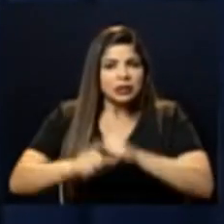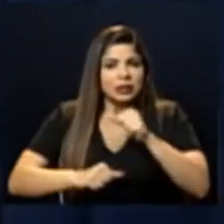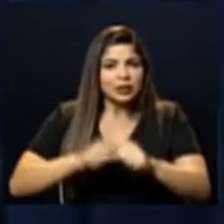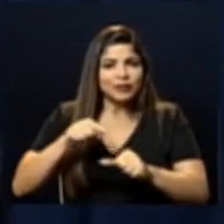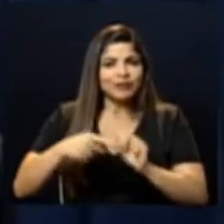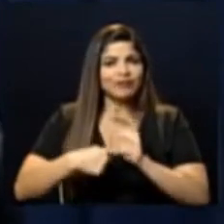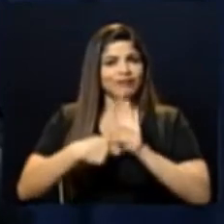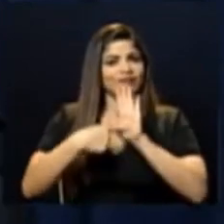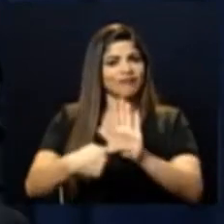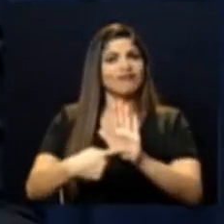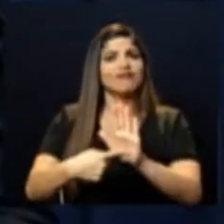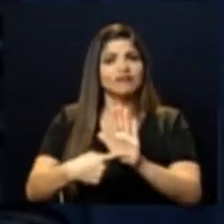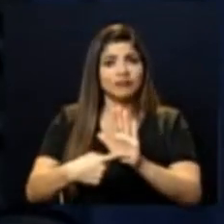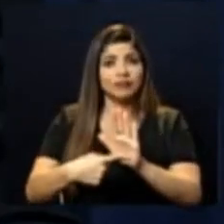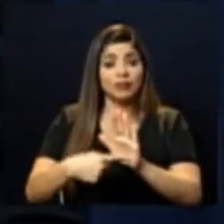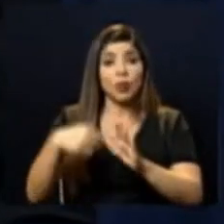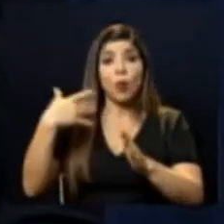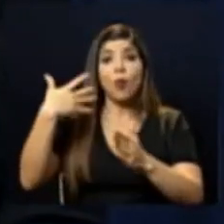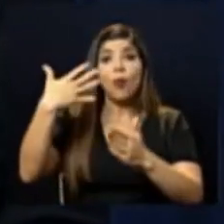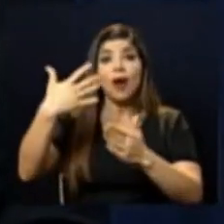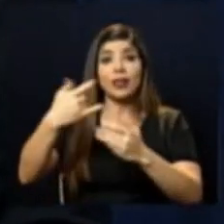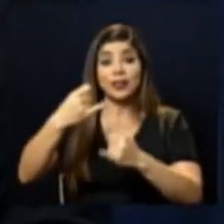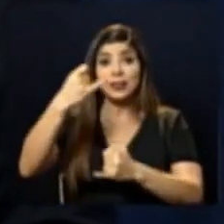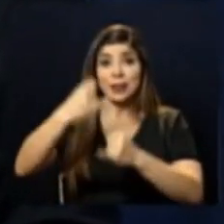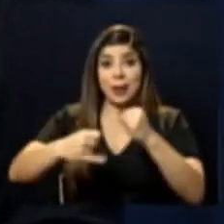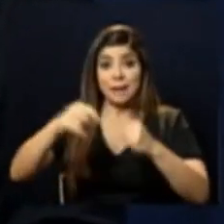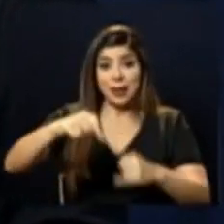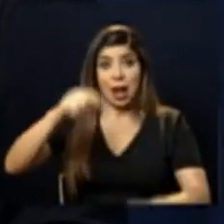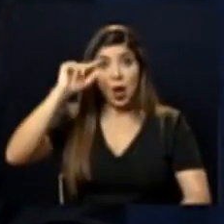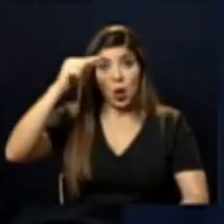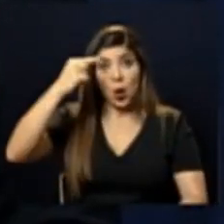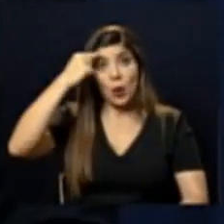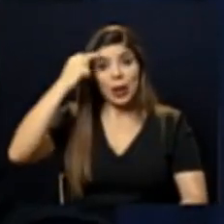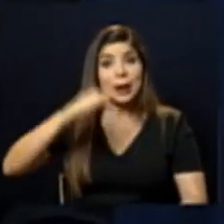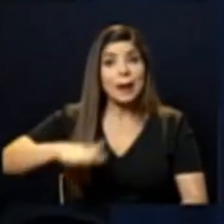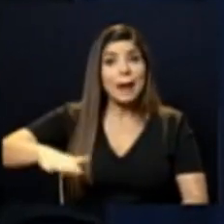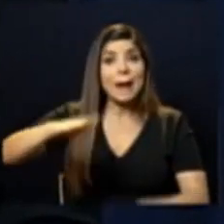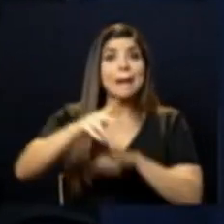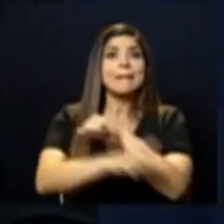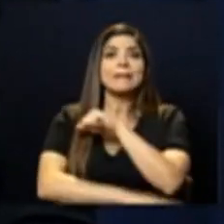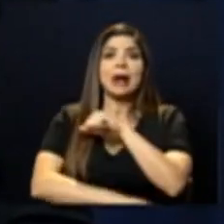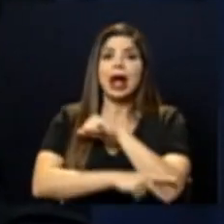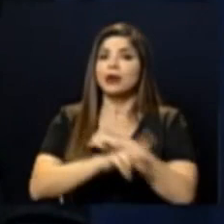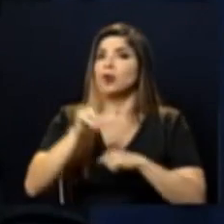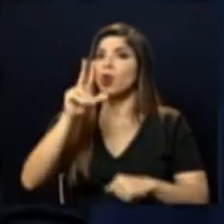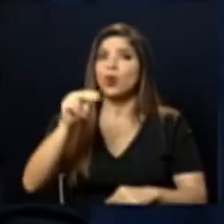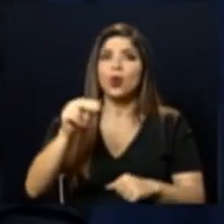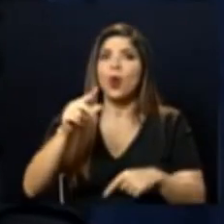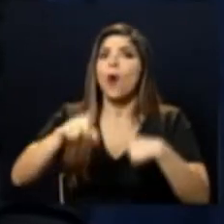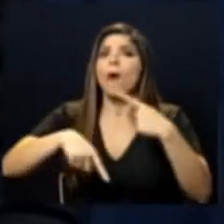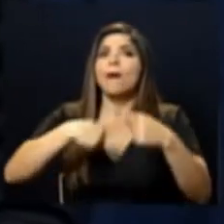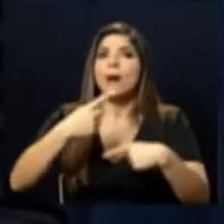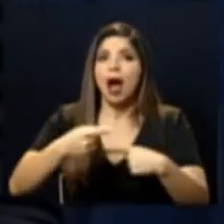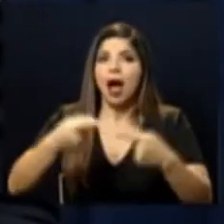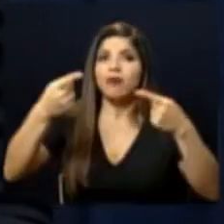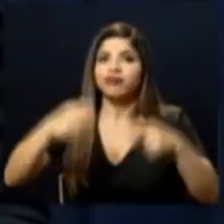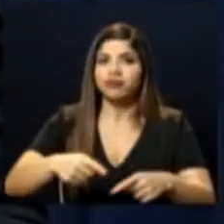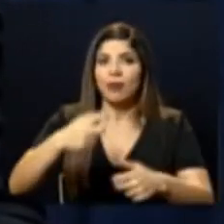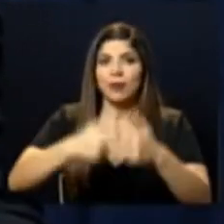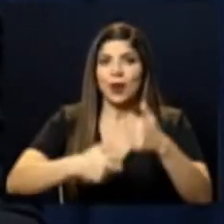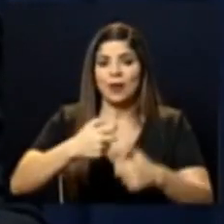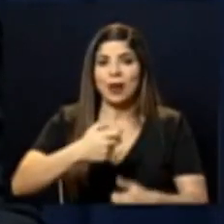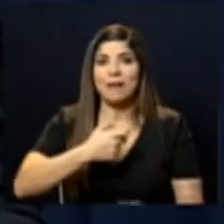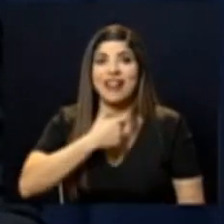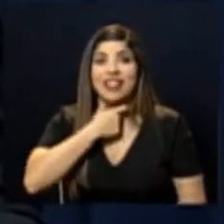señal de que al terminar este gobierno, el país no tendrá el problema de un